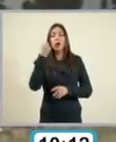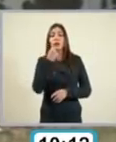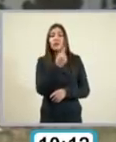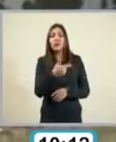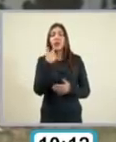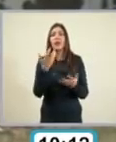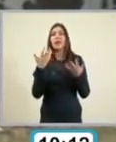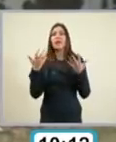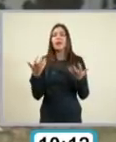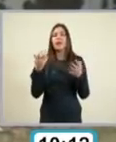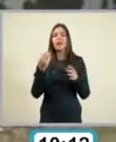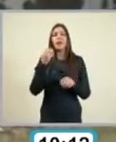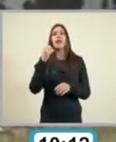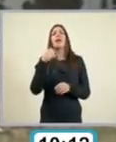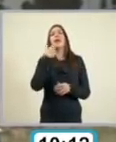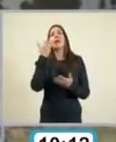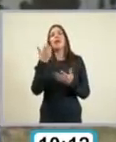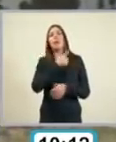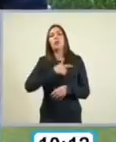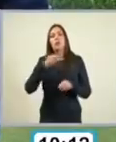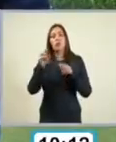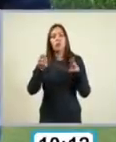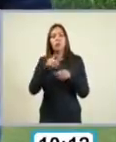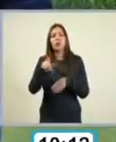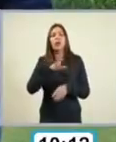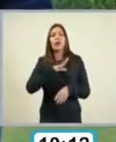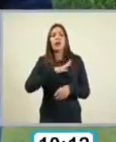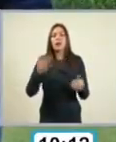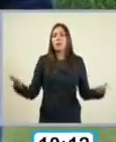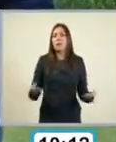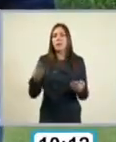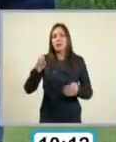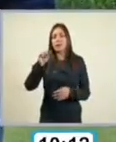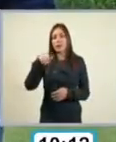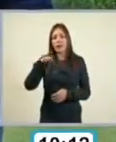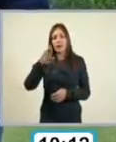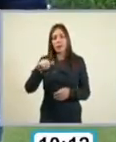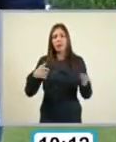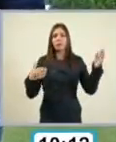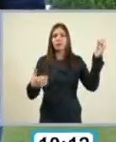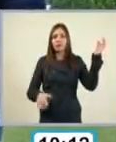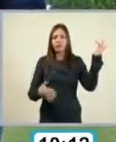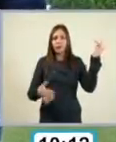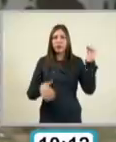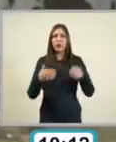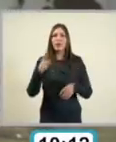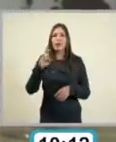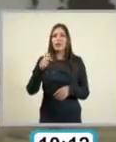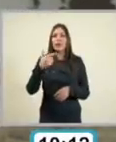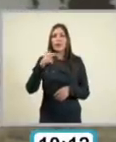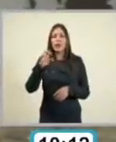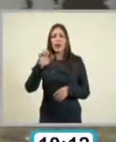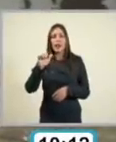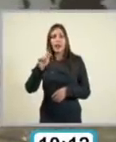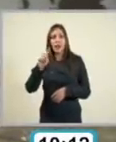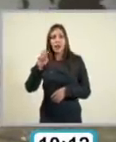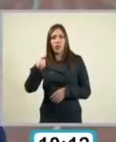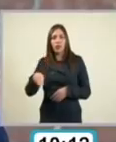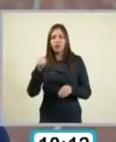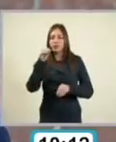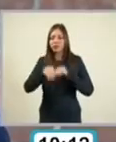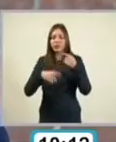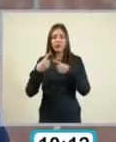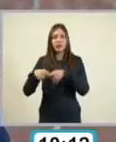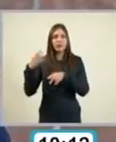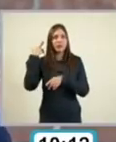y es soca carnaval, entonces lleva samba, guitarra eléctrica, un poco de reggaetón, la base soca y súper contentos con ese sencillo. ¿Y